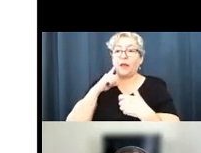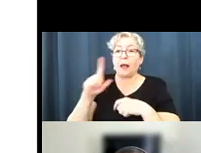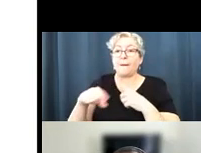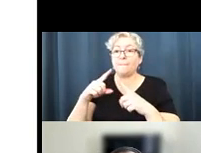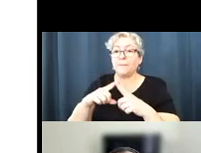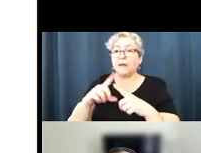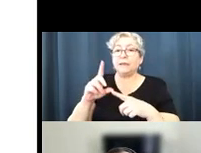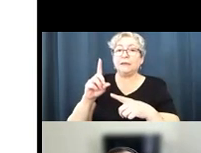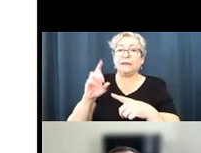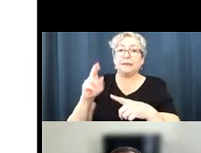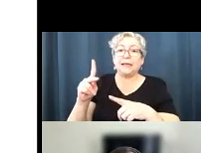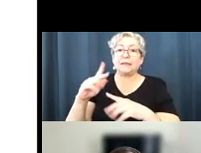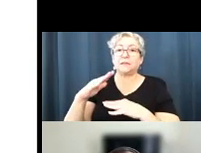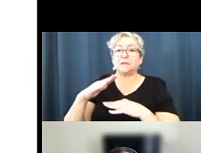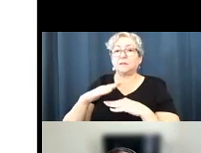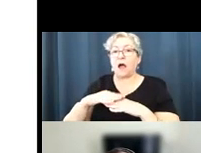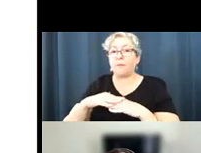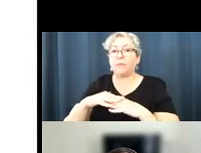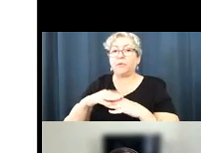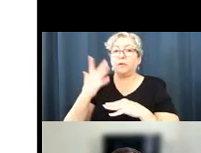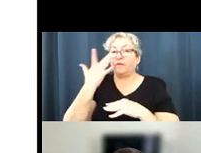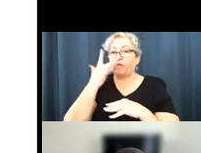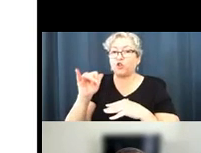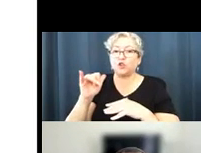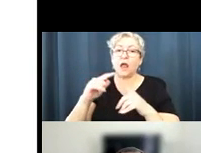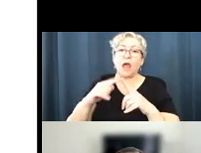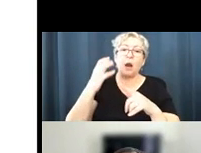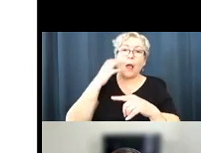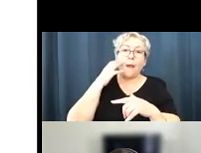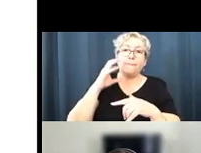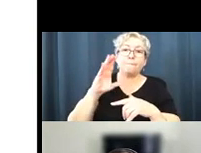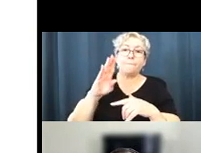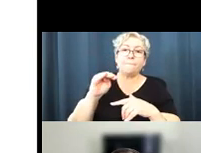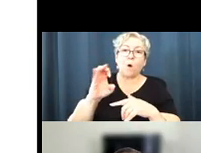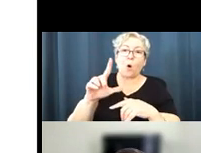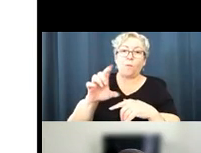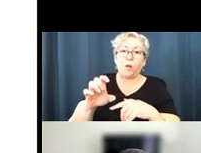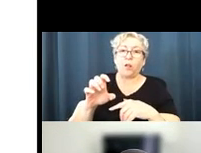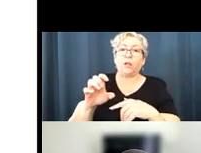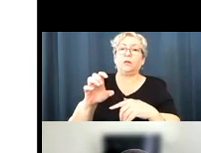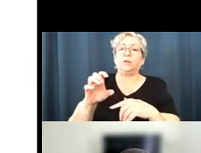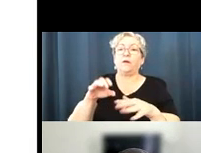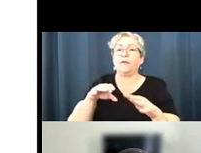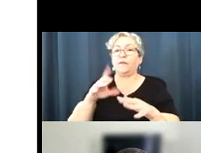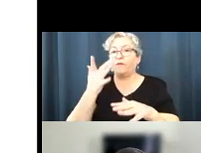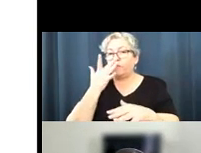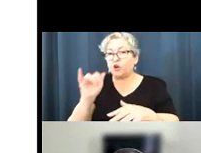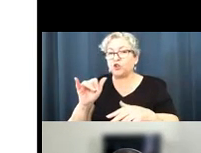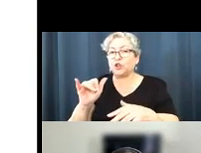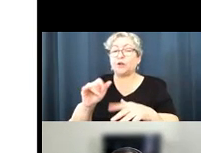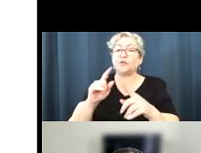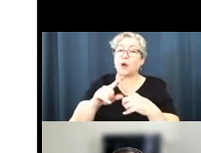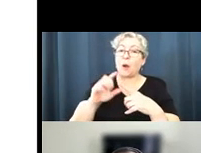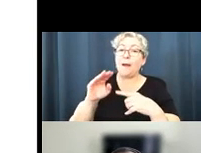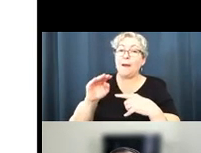usted piensa, si tiene la versión del desktop o la versión móvil, y cuán responsive es y cómo